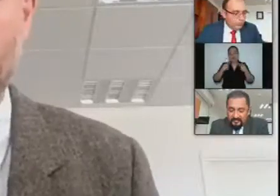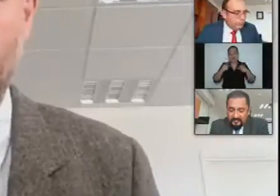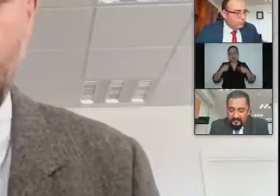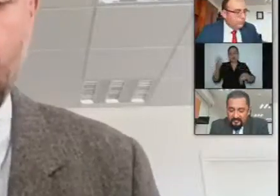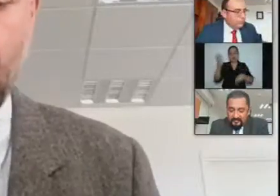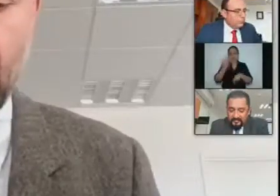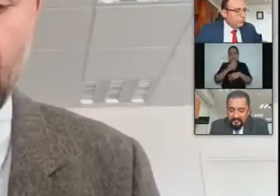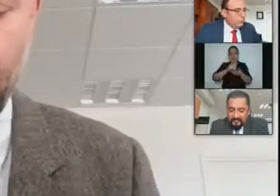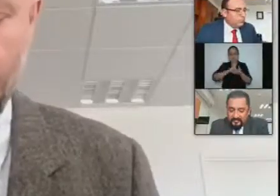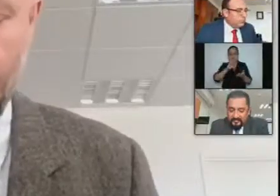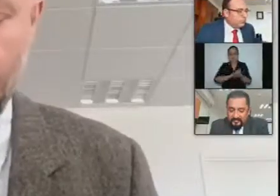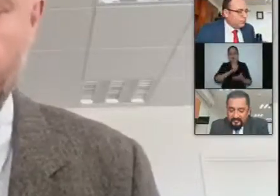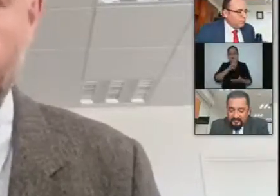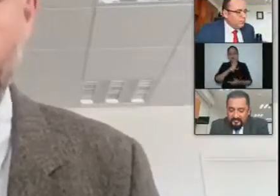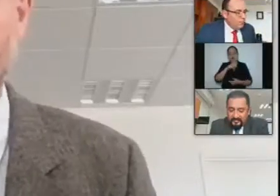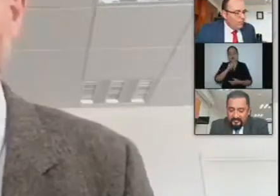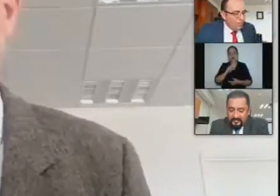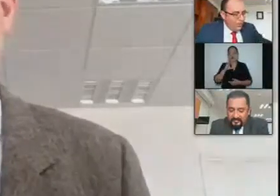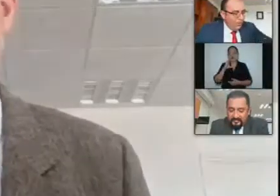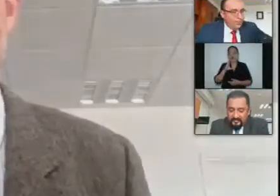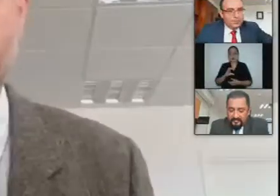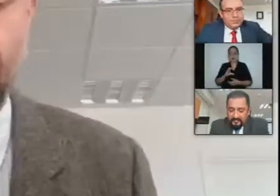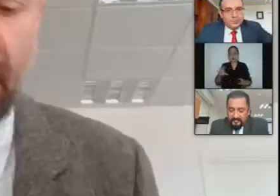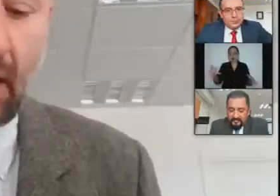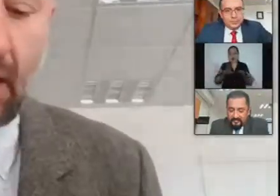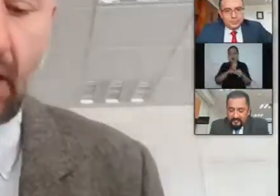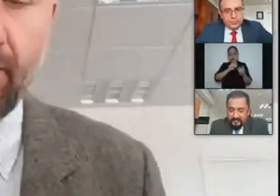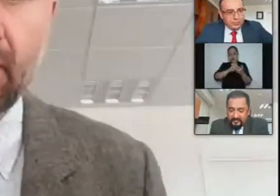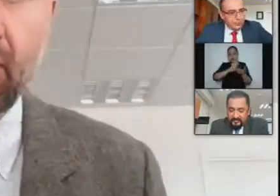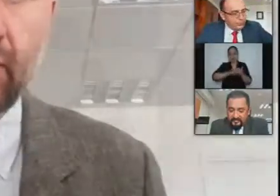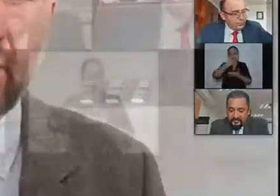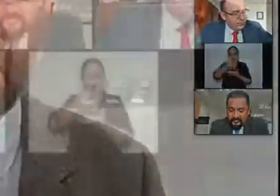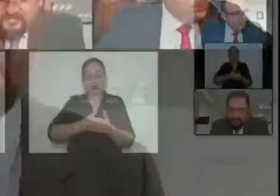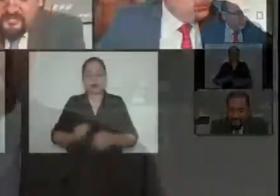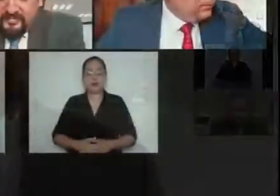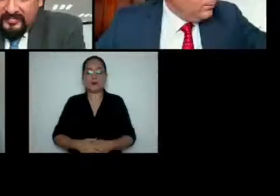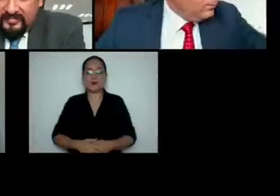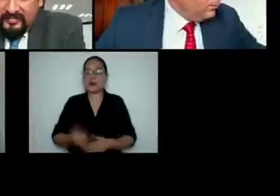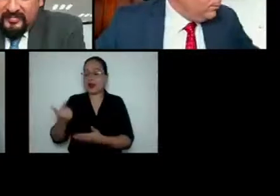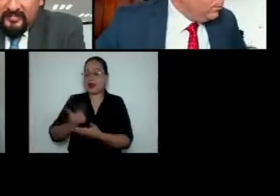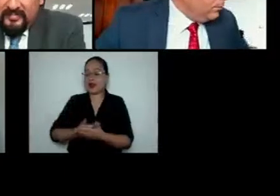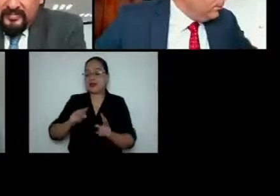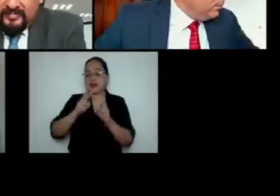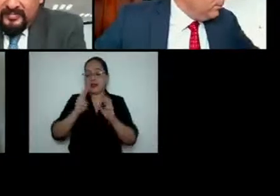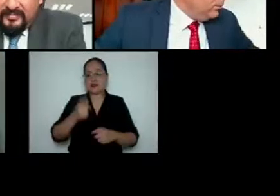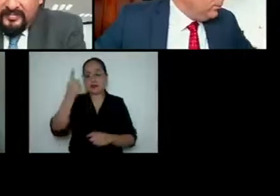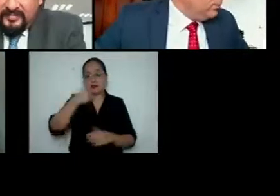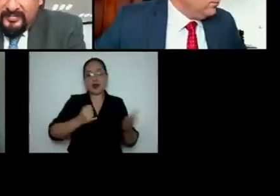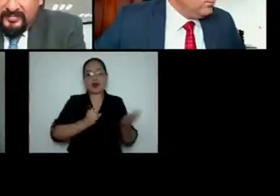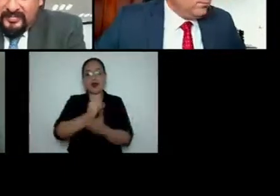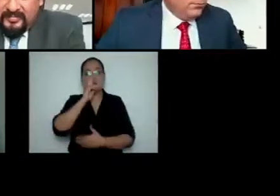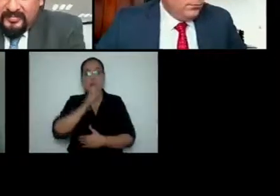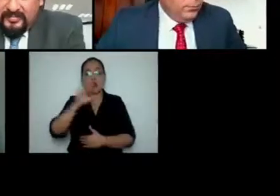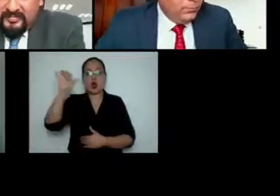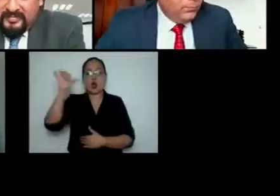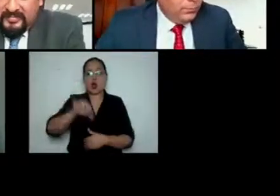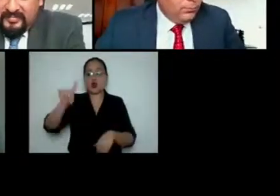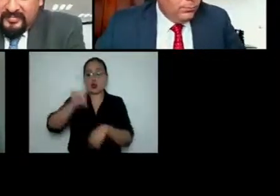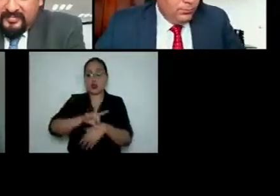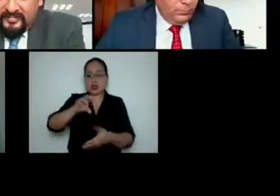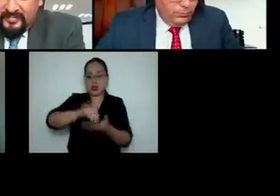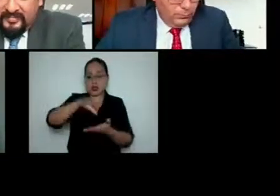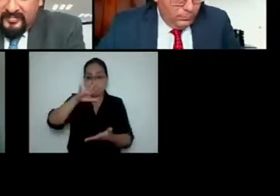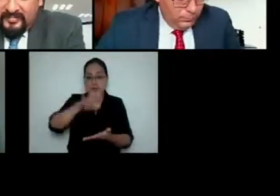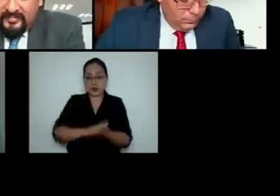los procedimientos especiales sancionadores. Al haberse agotado el análisis y resolución de los asuntos que fueron